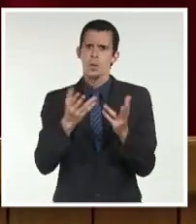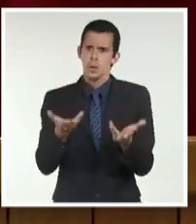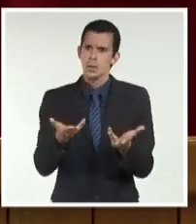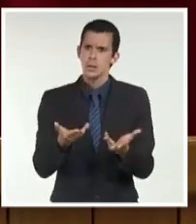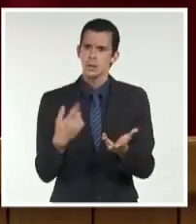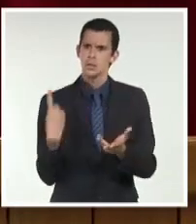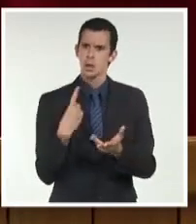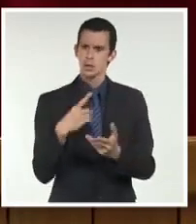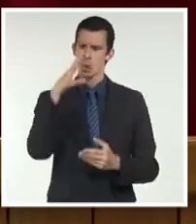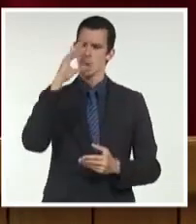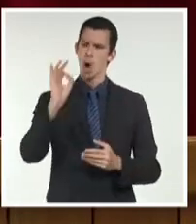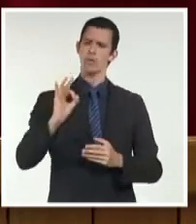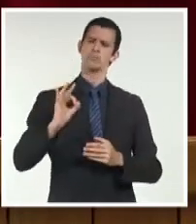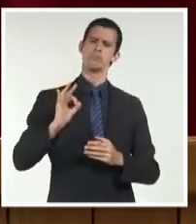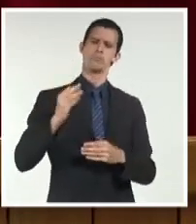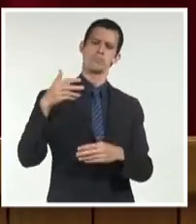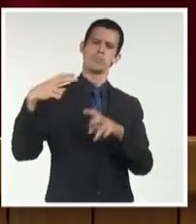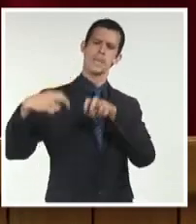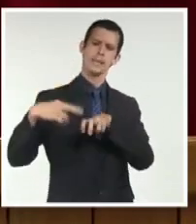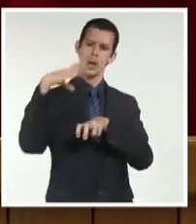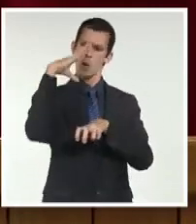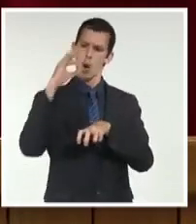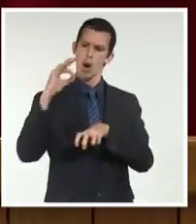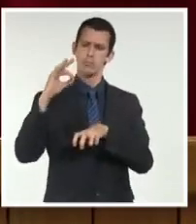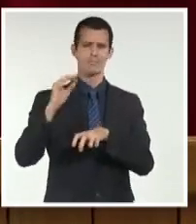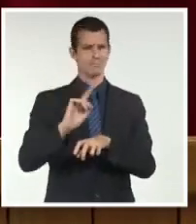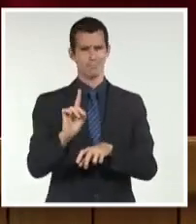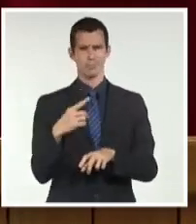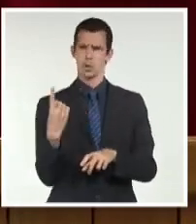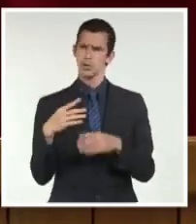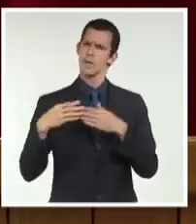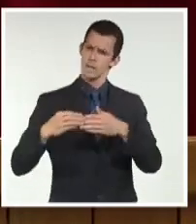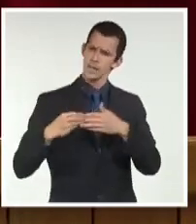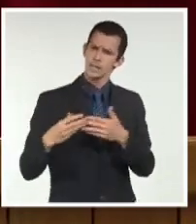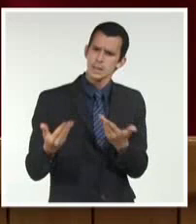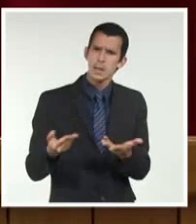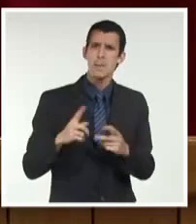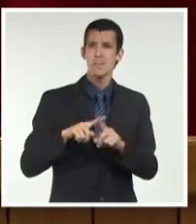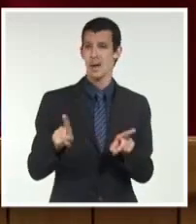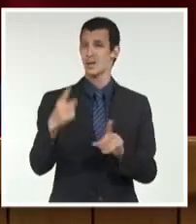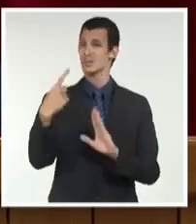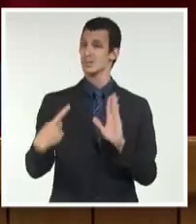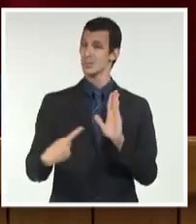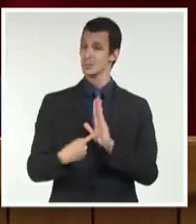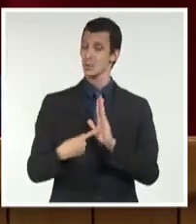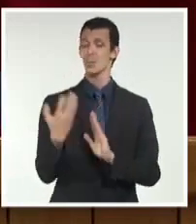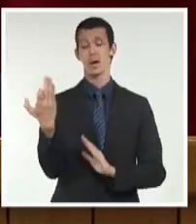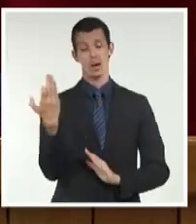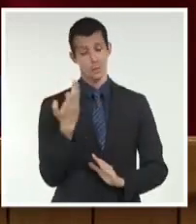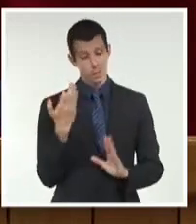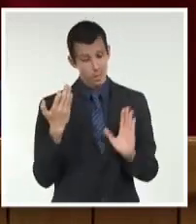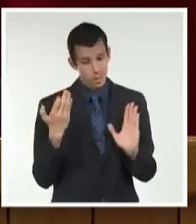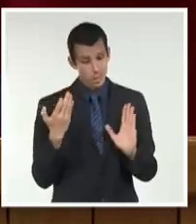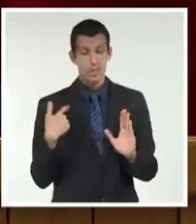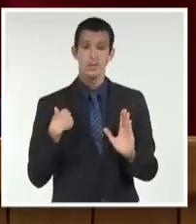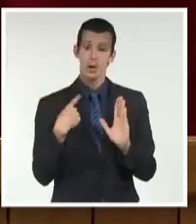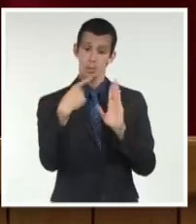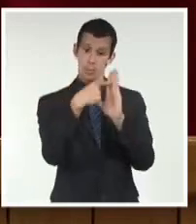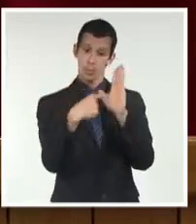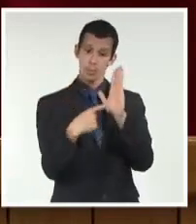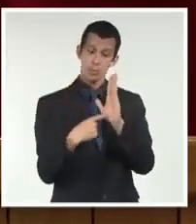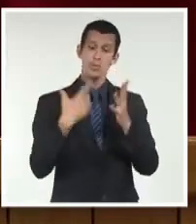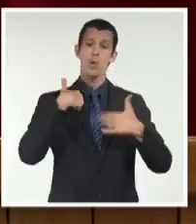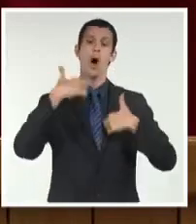sobre cualquier tema sin menoscabo de nuestra soberanía. Seguiremos promoviendo y facilitando